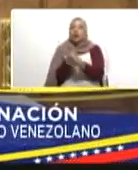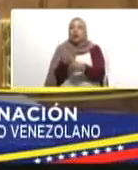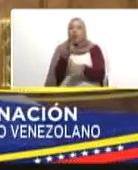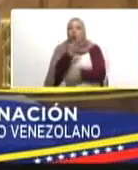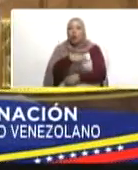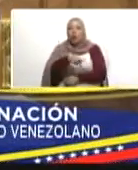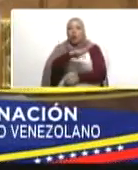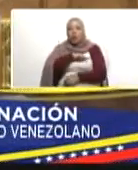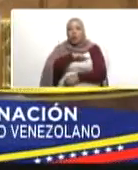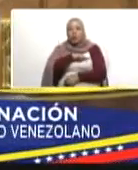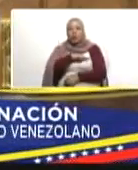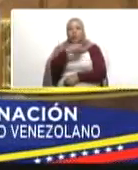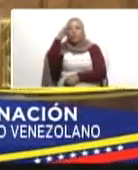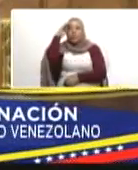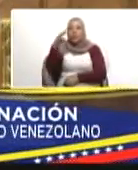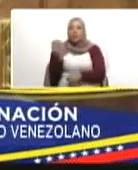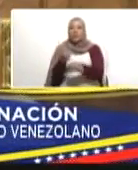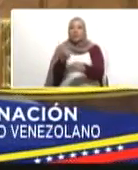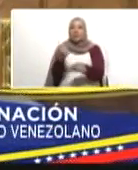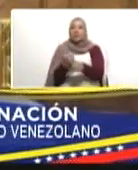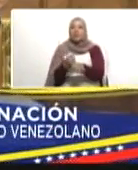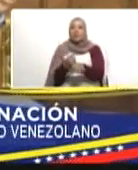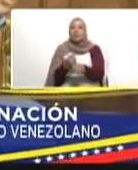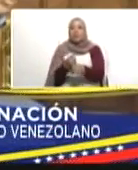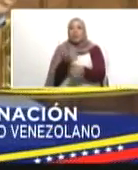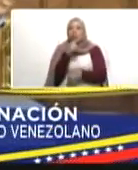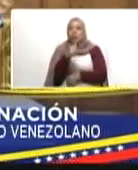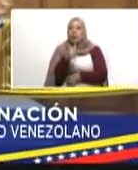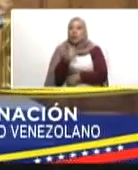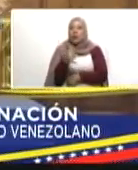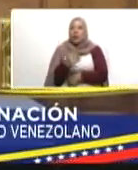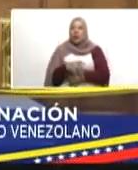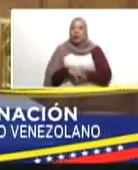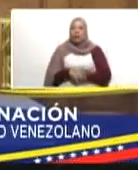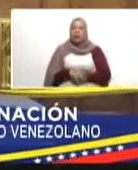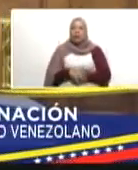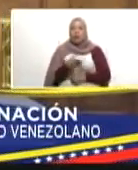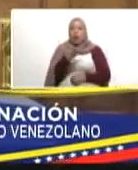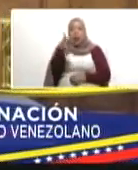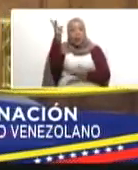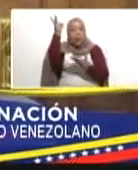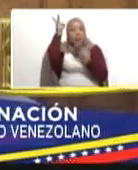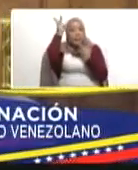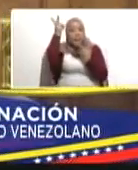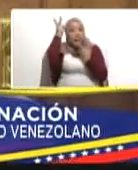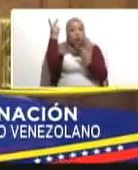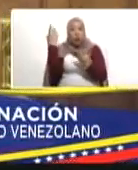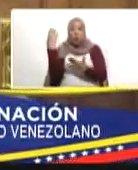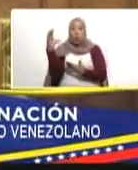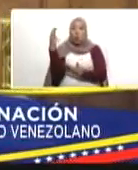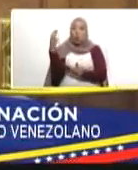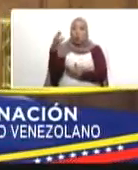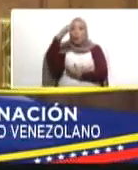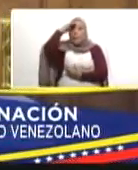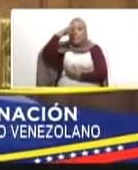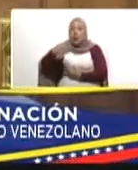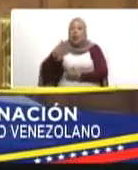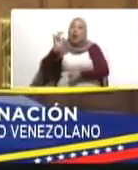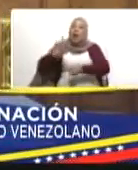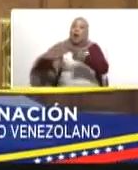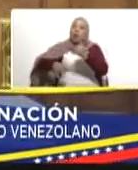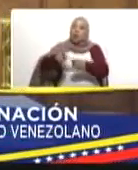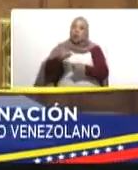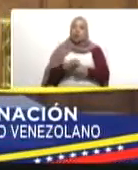traidores militares traídos de Miami de Perú de Colombia y con